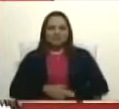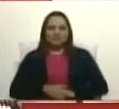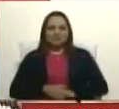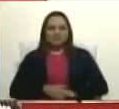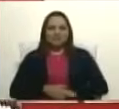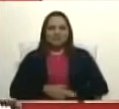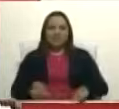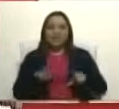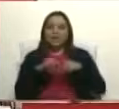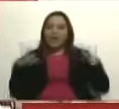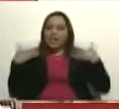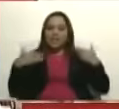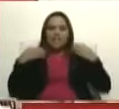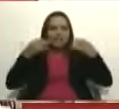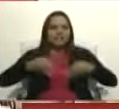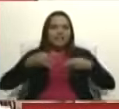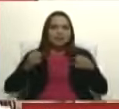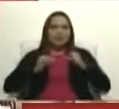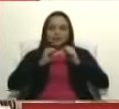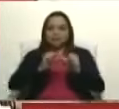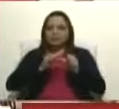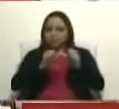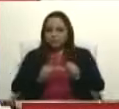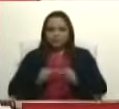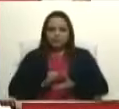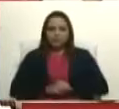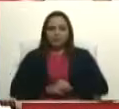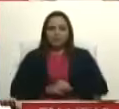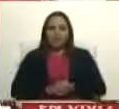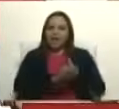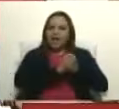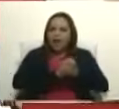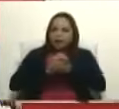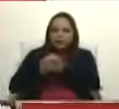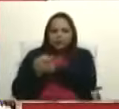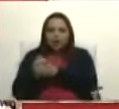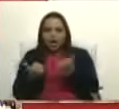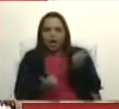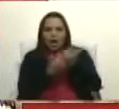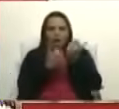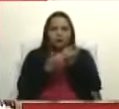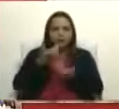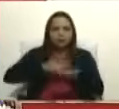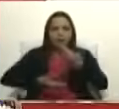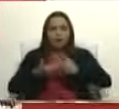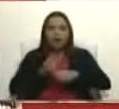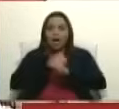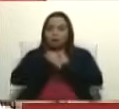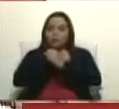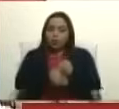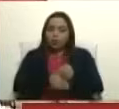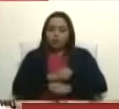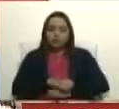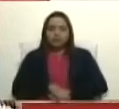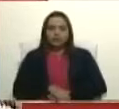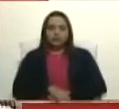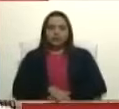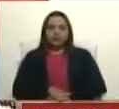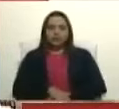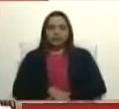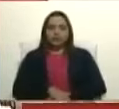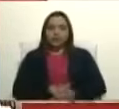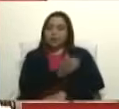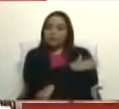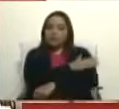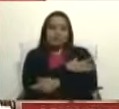una alegría constante, un compañerismo, solidaridad, amor. En la oposición